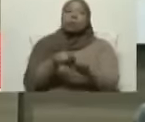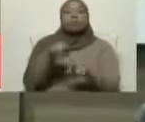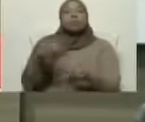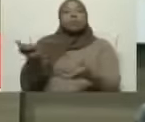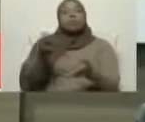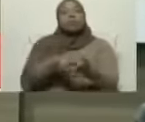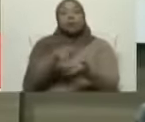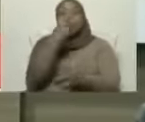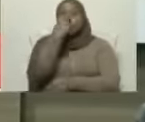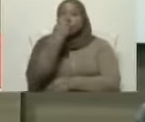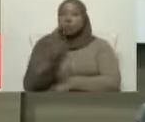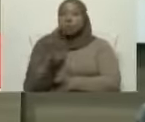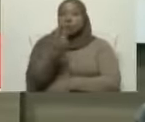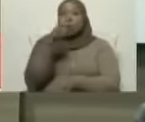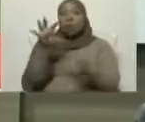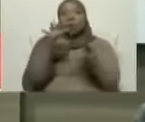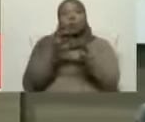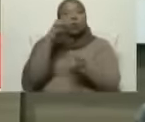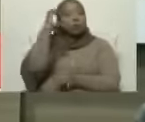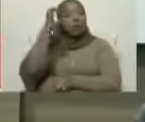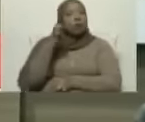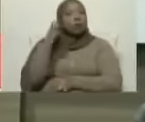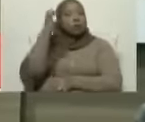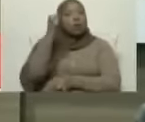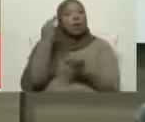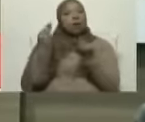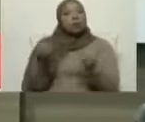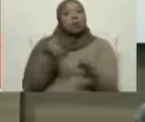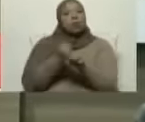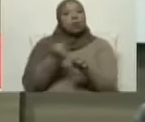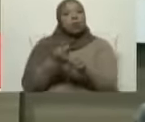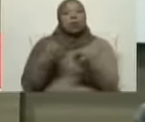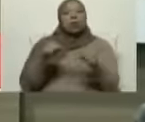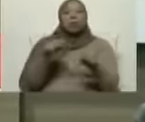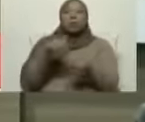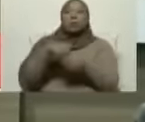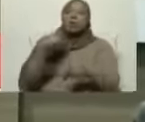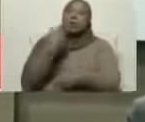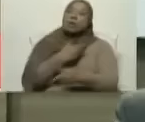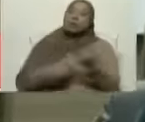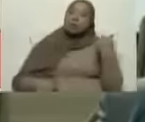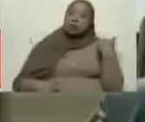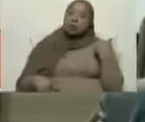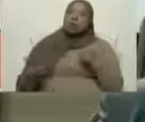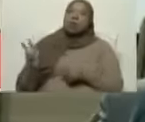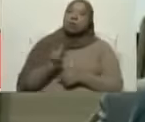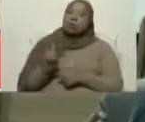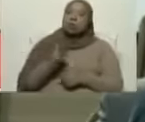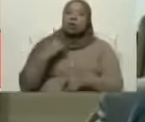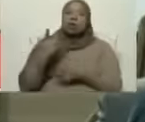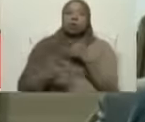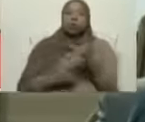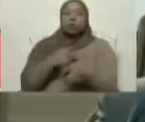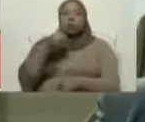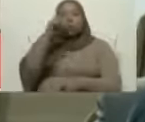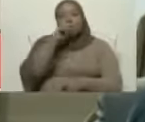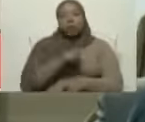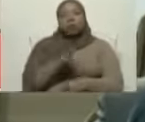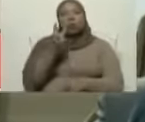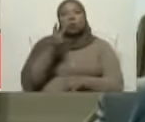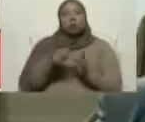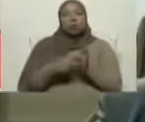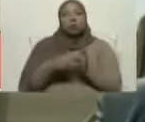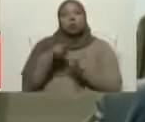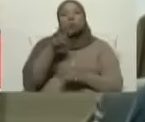revoca la invitación a la Unión Europea precisamente para lo que serán las elecciones presidenciales previstas para este año,